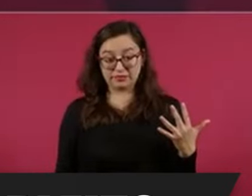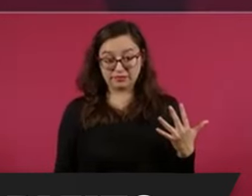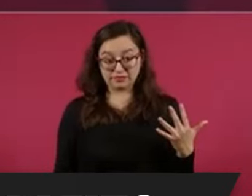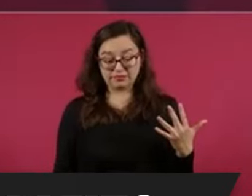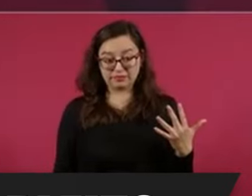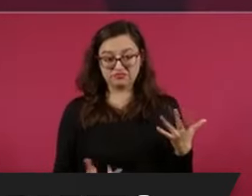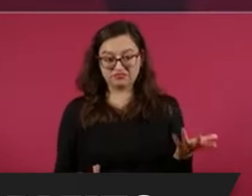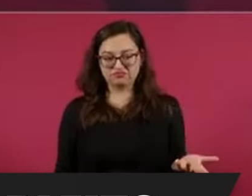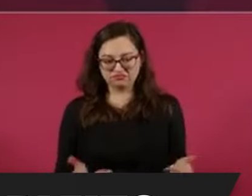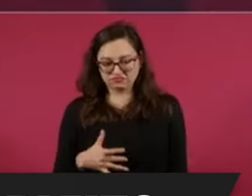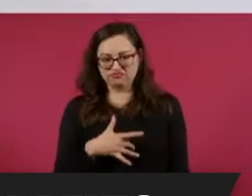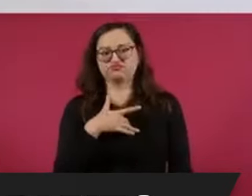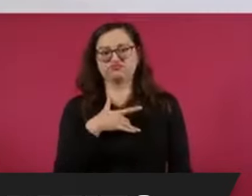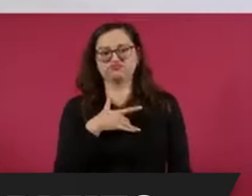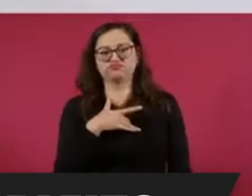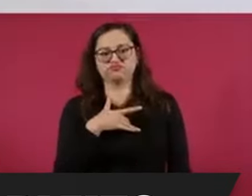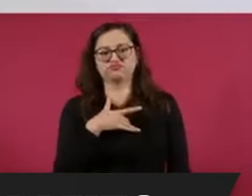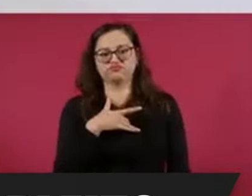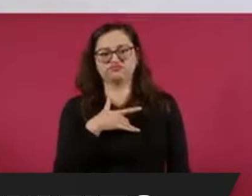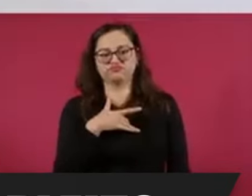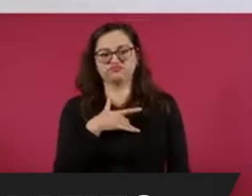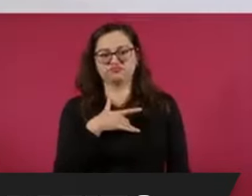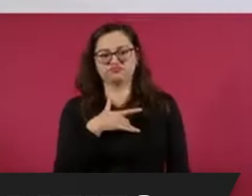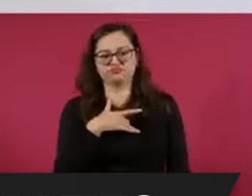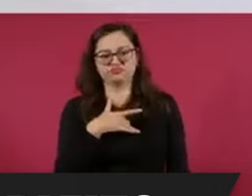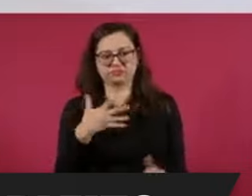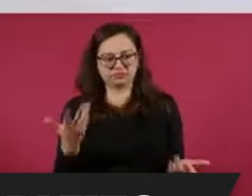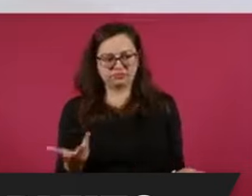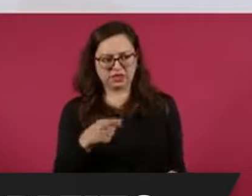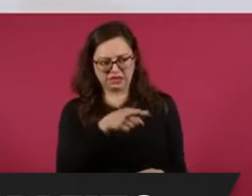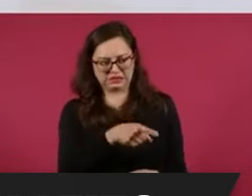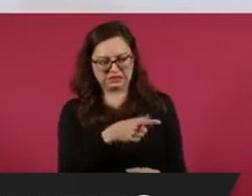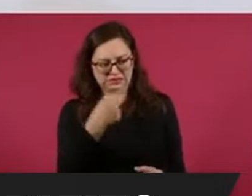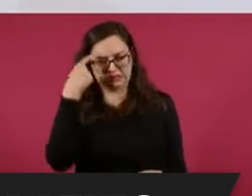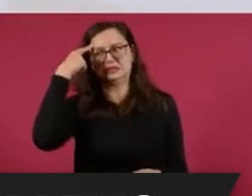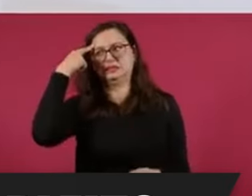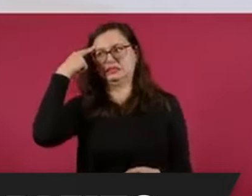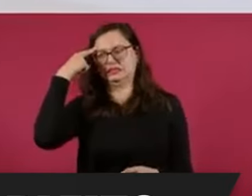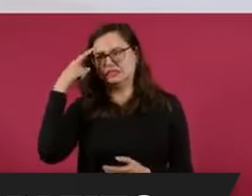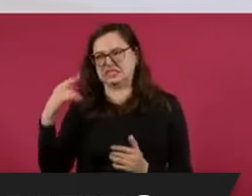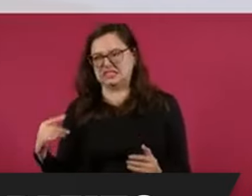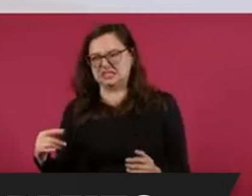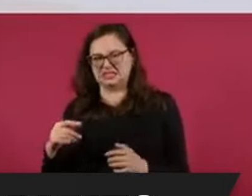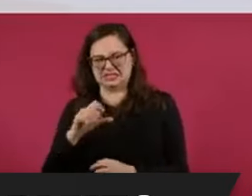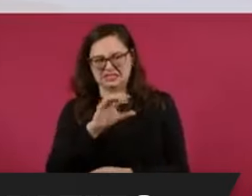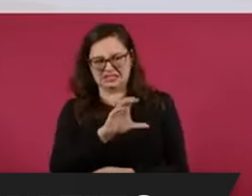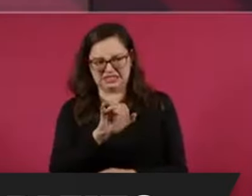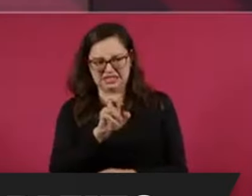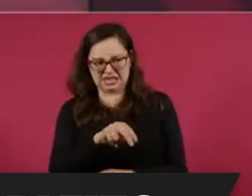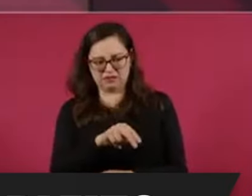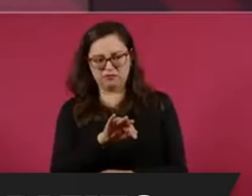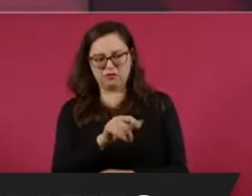me llevó a solicitar a ver el expediente de qué lo acusan.